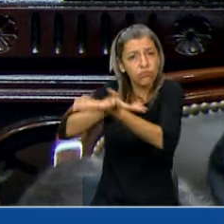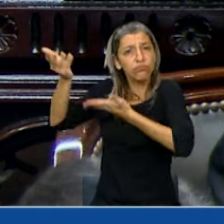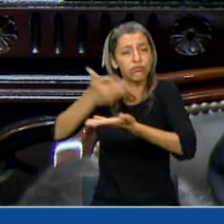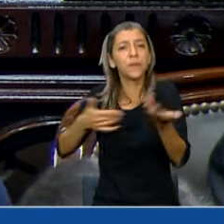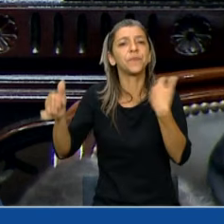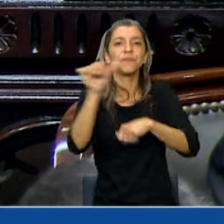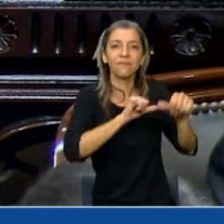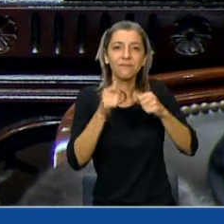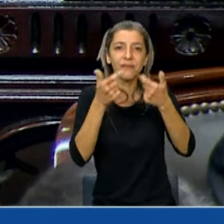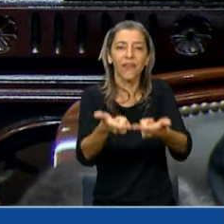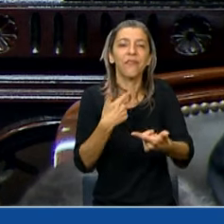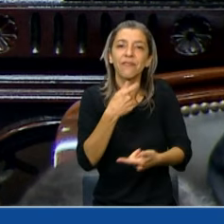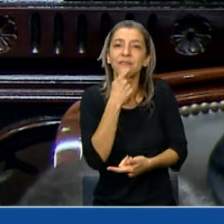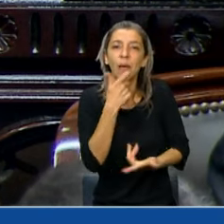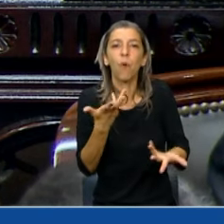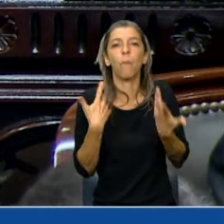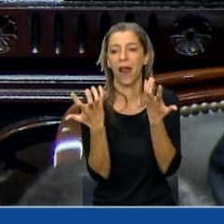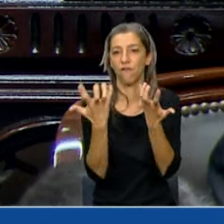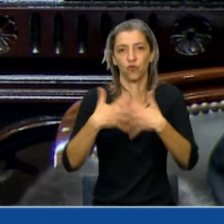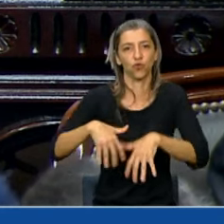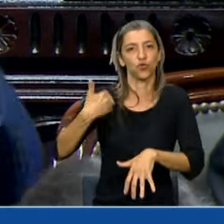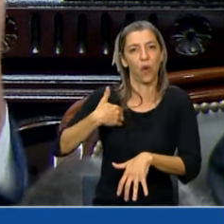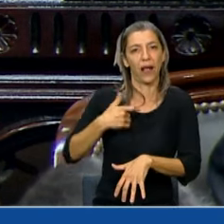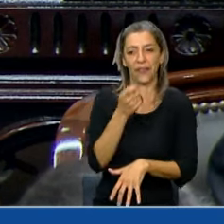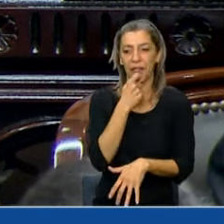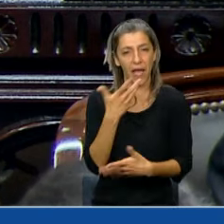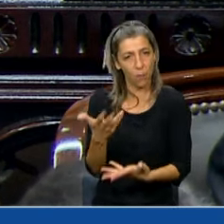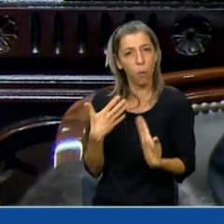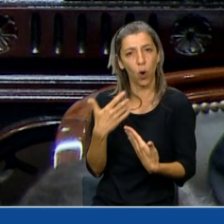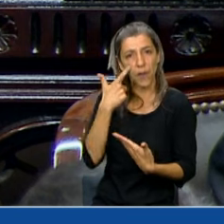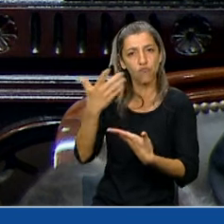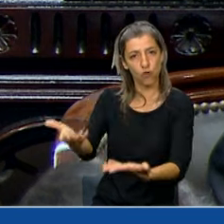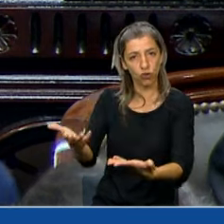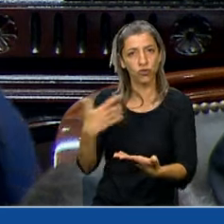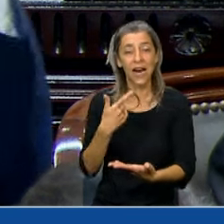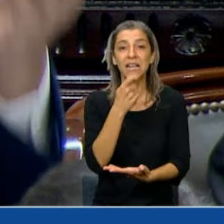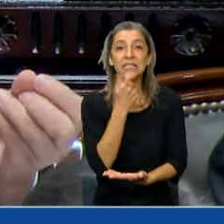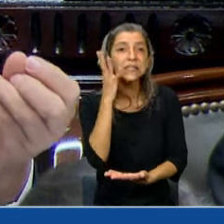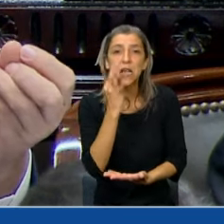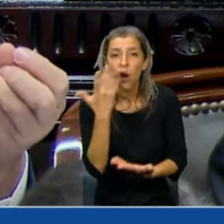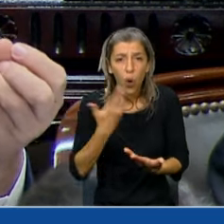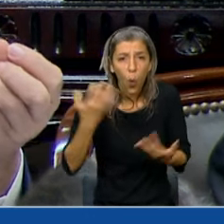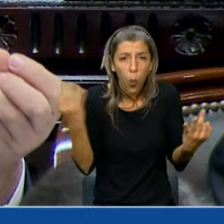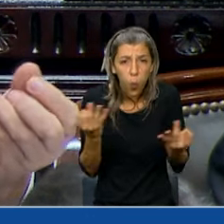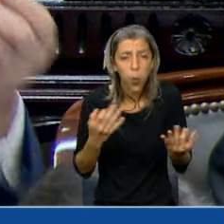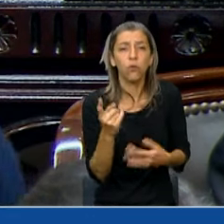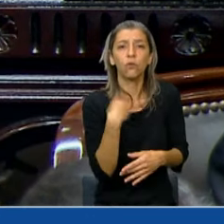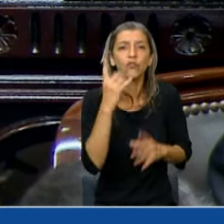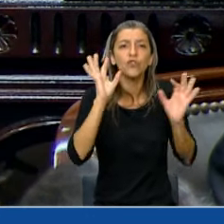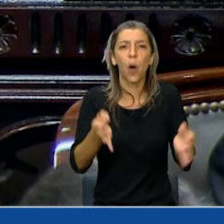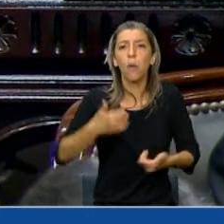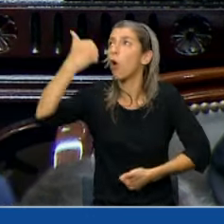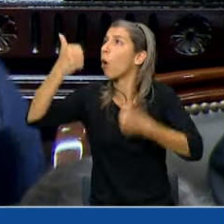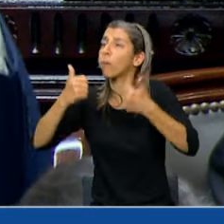es un ejemplo de cómo puede funcionar la Argentina si alguien si algo es bueno aunque lo haga nuestra competencia en la ciencia lo